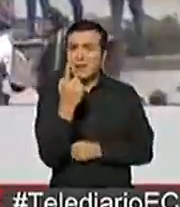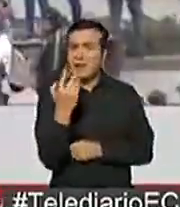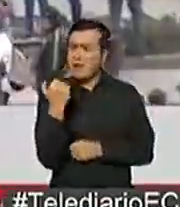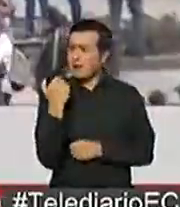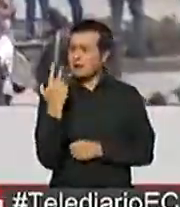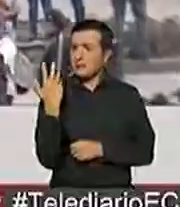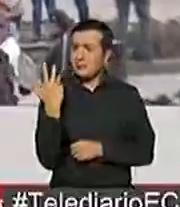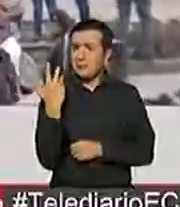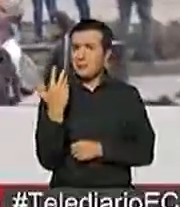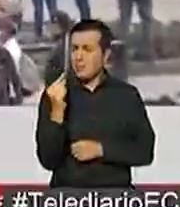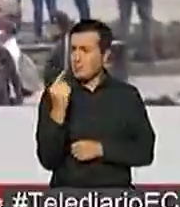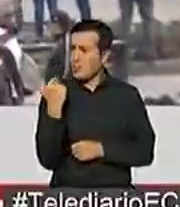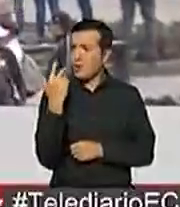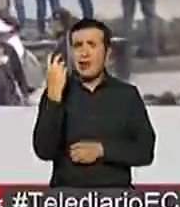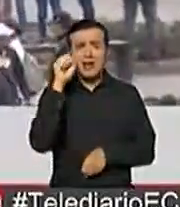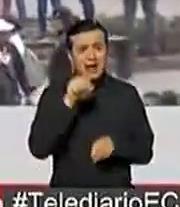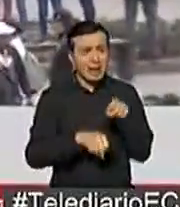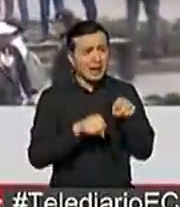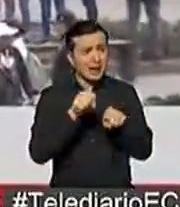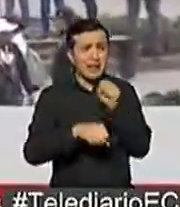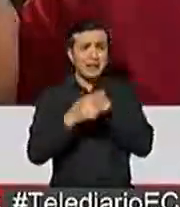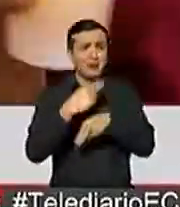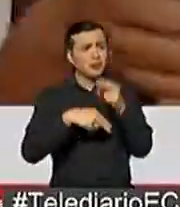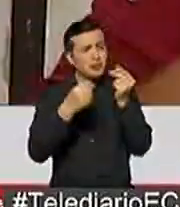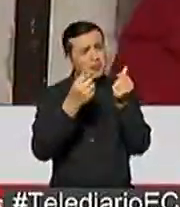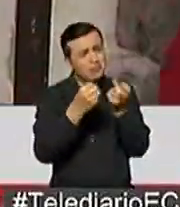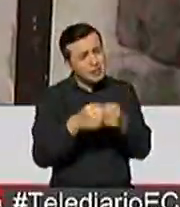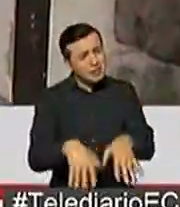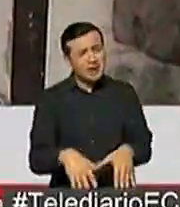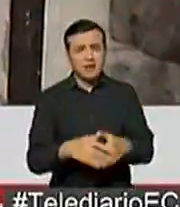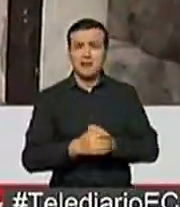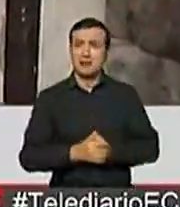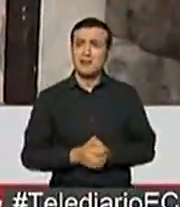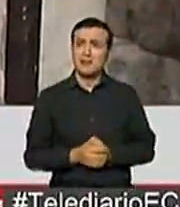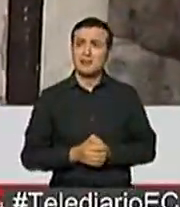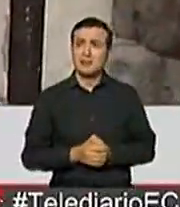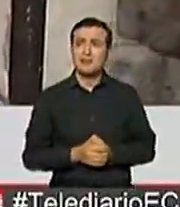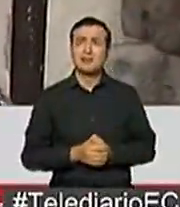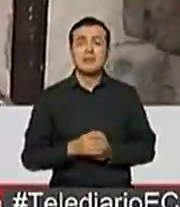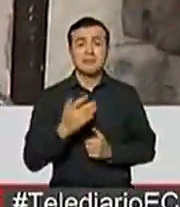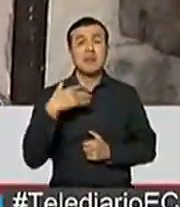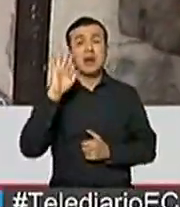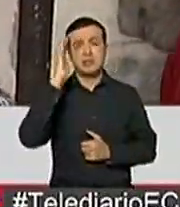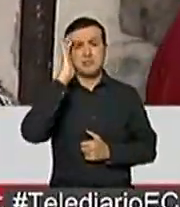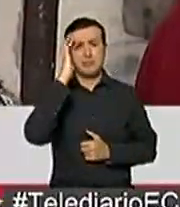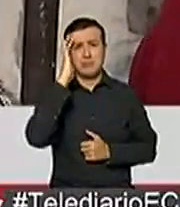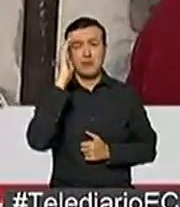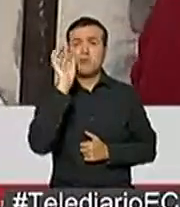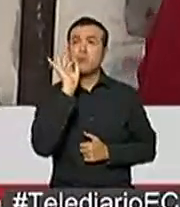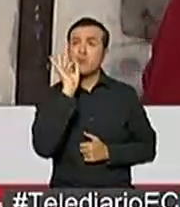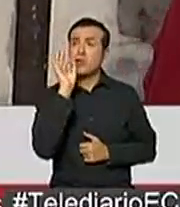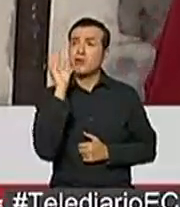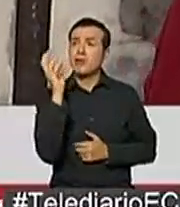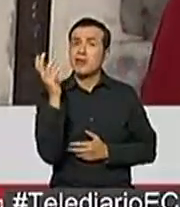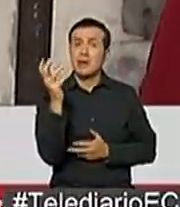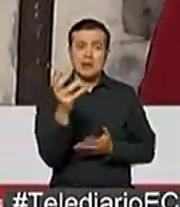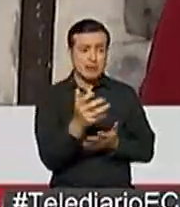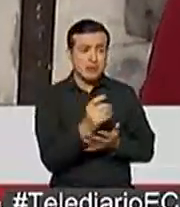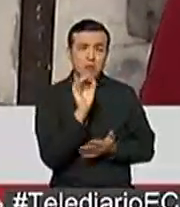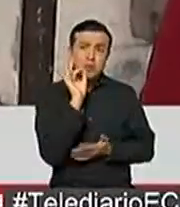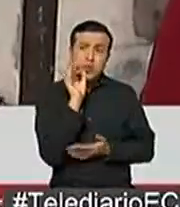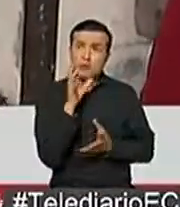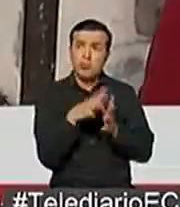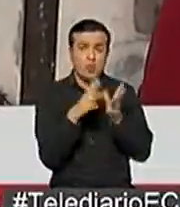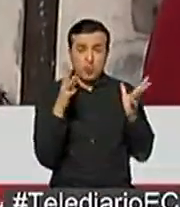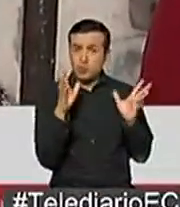casi terminan por quebrar a su negocio nosotros con un poco de temor de ruta por eso no